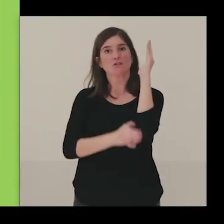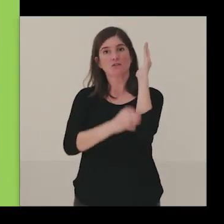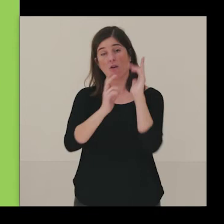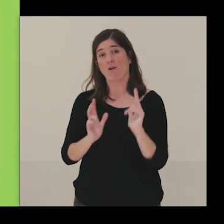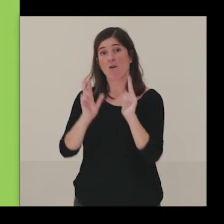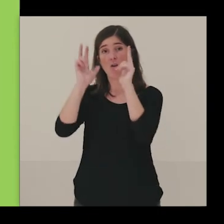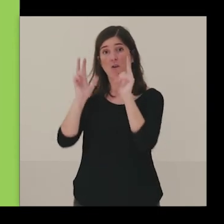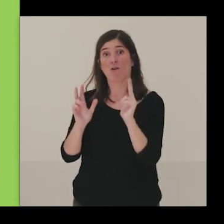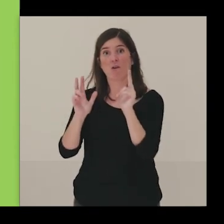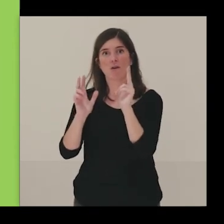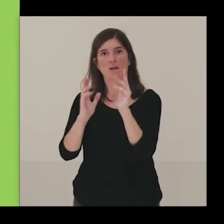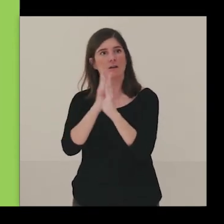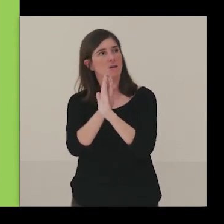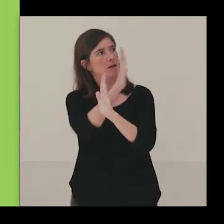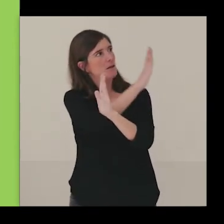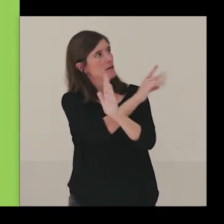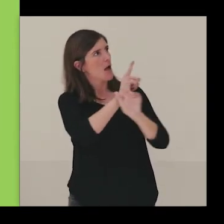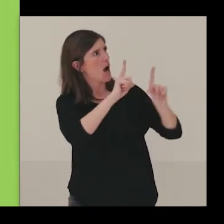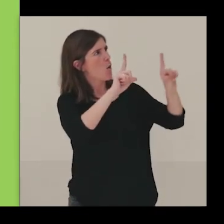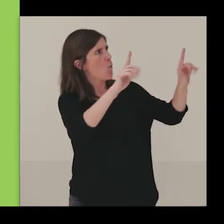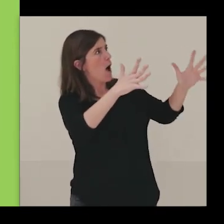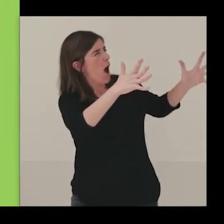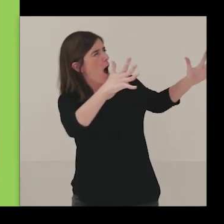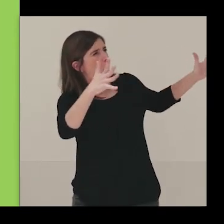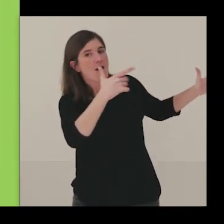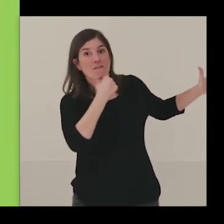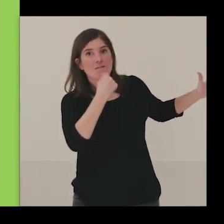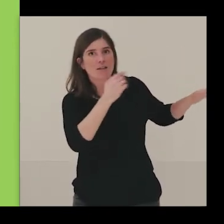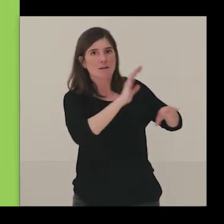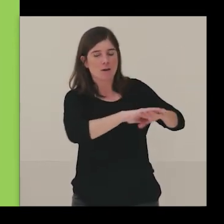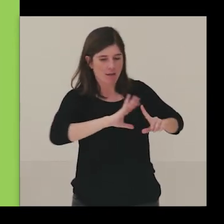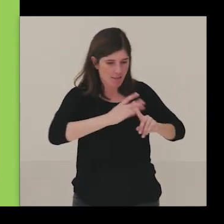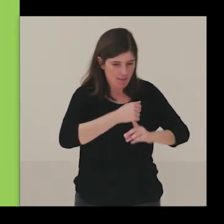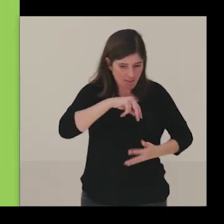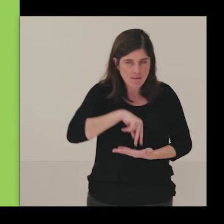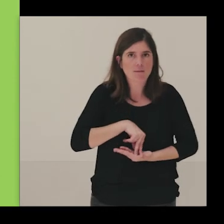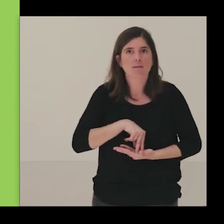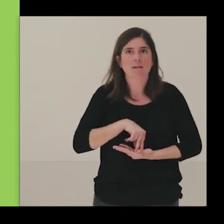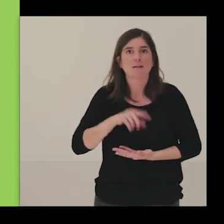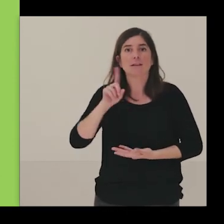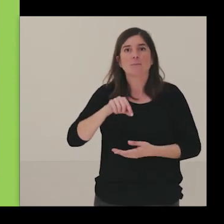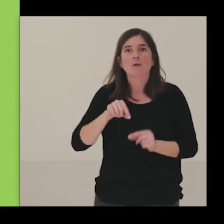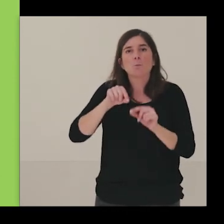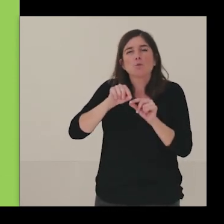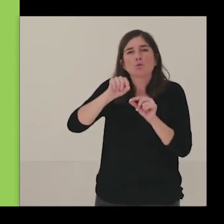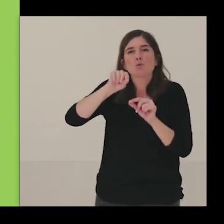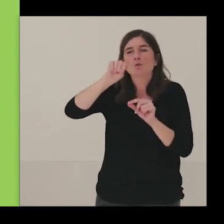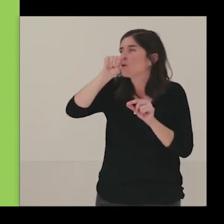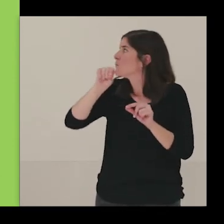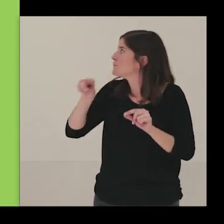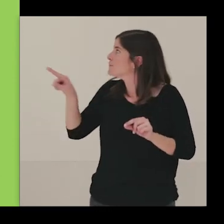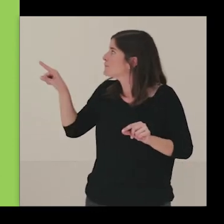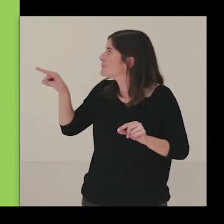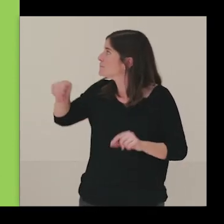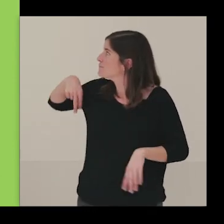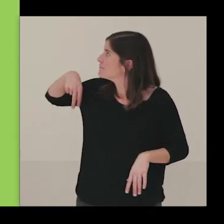frente un enorme cuadro que era muy indicativo para situarnos. Y luego hicimos el recorrido punteado, acompañándolo con esa figurita